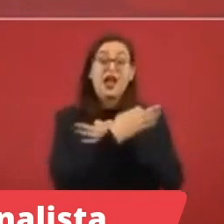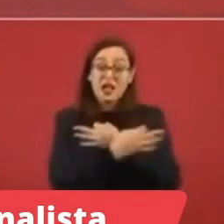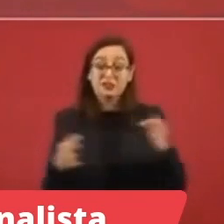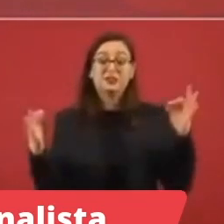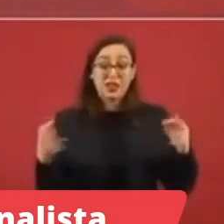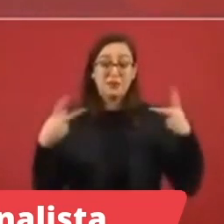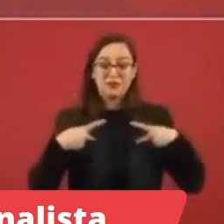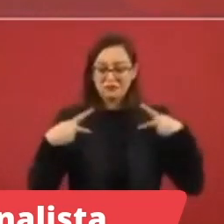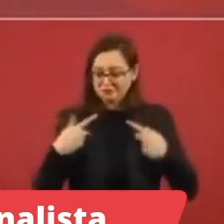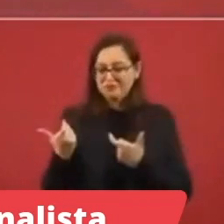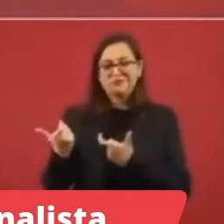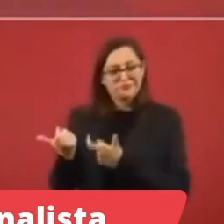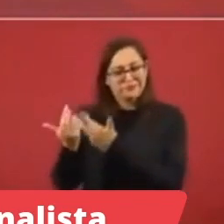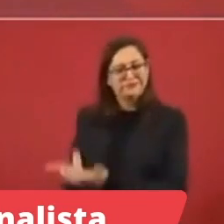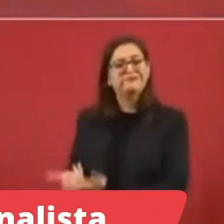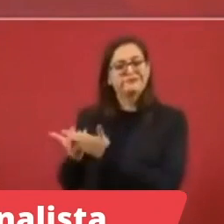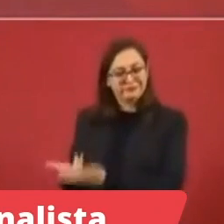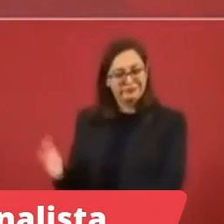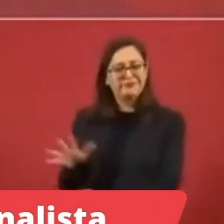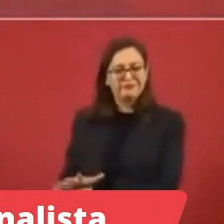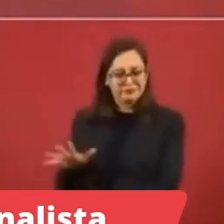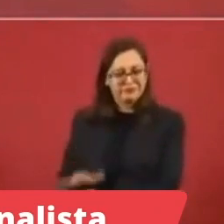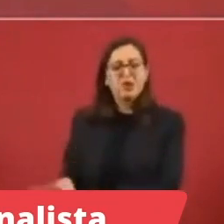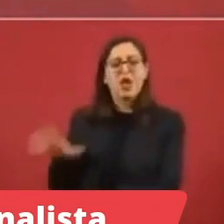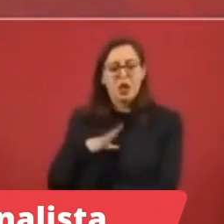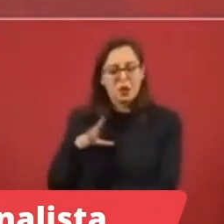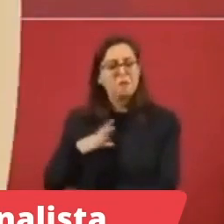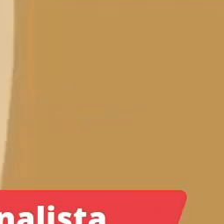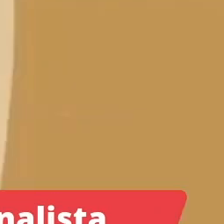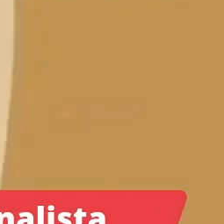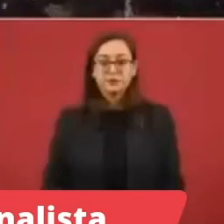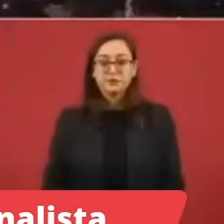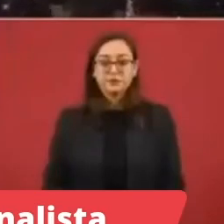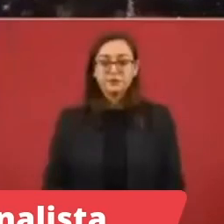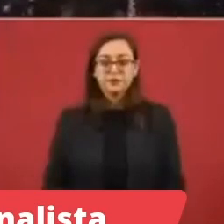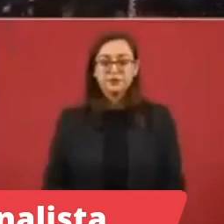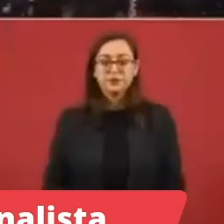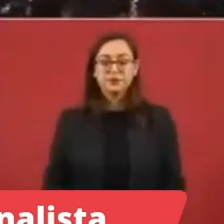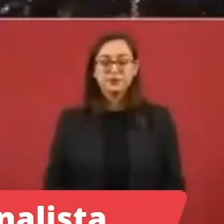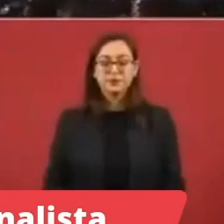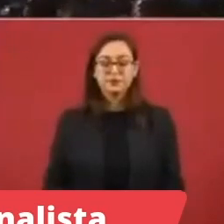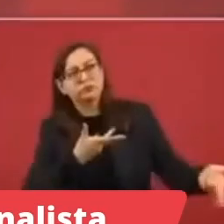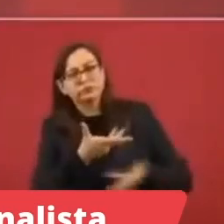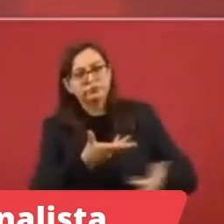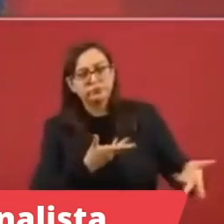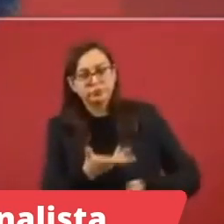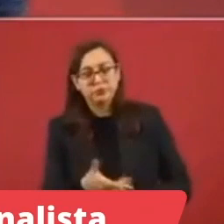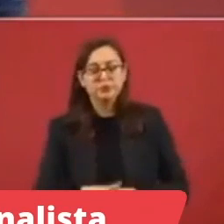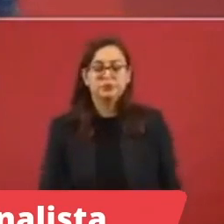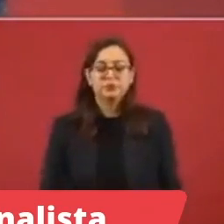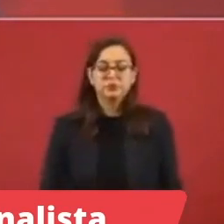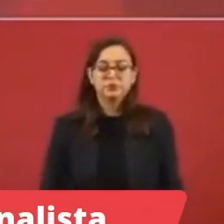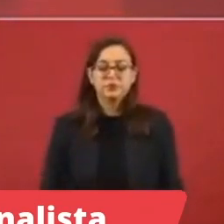Y también veamos que dentro de este nuestro continente americano, no solo México ya ha